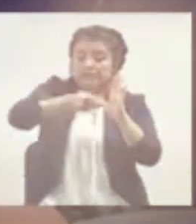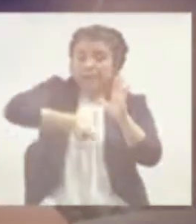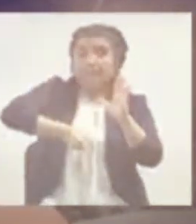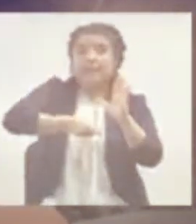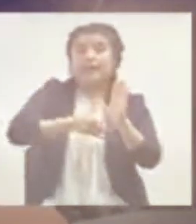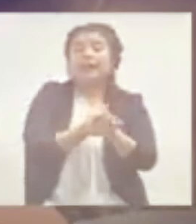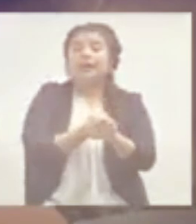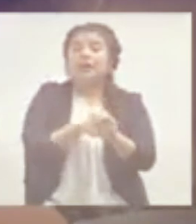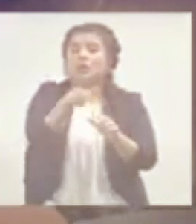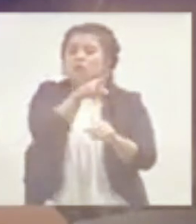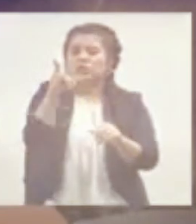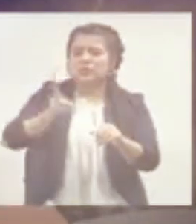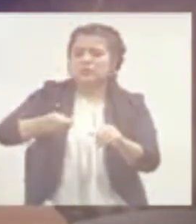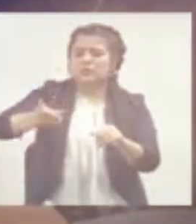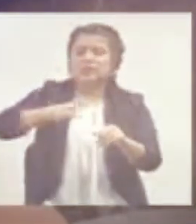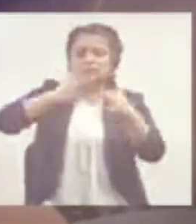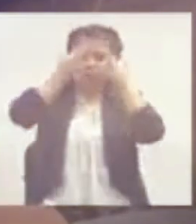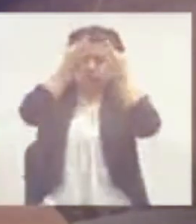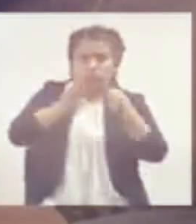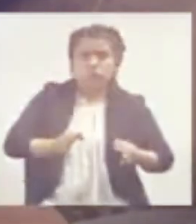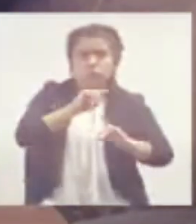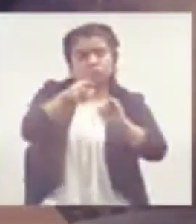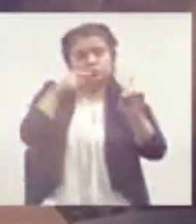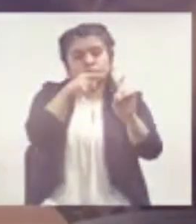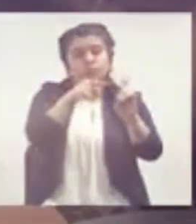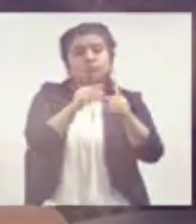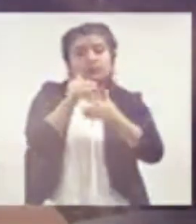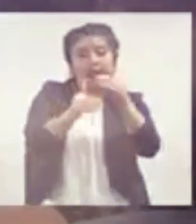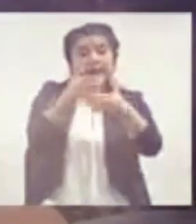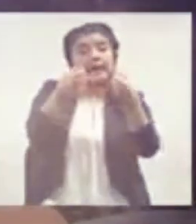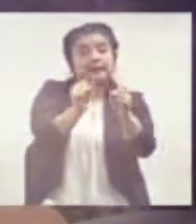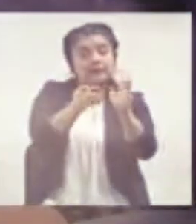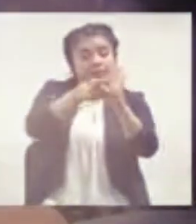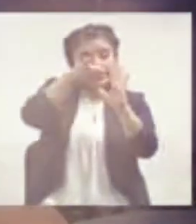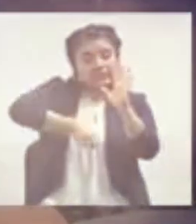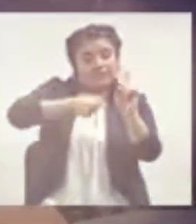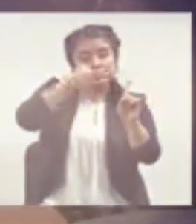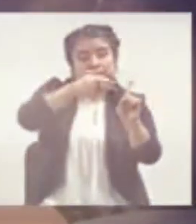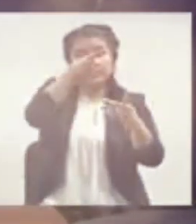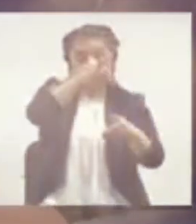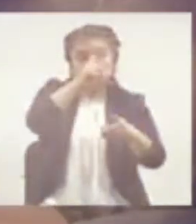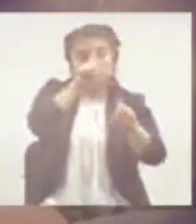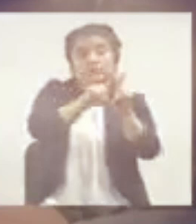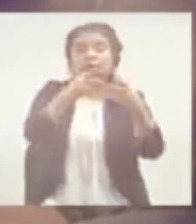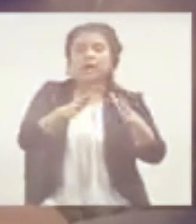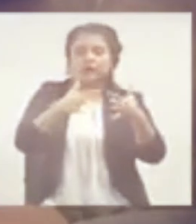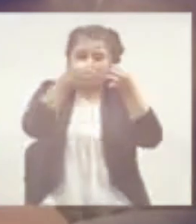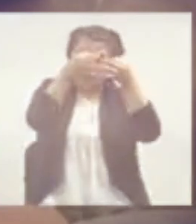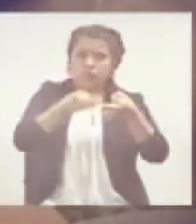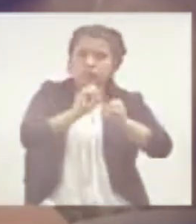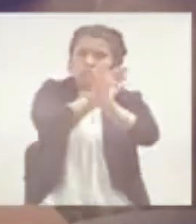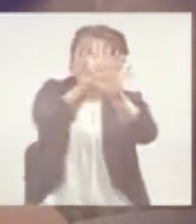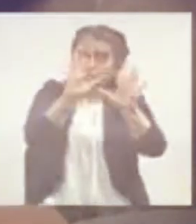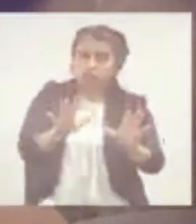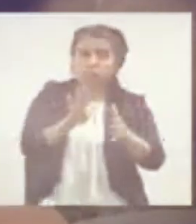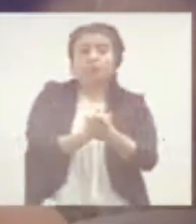correspondiente deberán tomar en consideración para los efectos de la emisión del dictamen respectivo. Aclaramos de manera contundente que